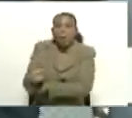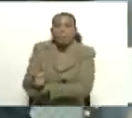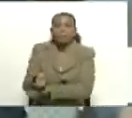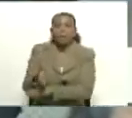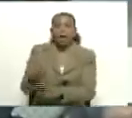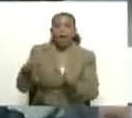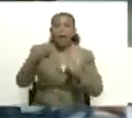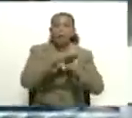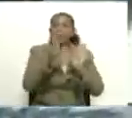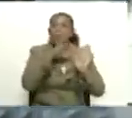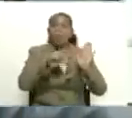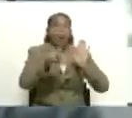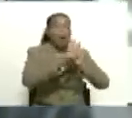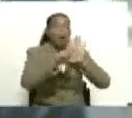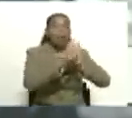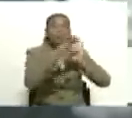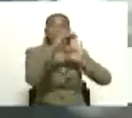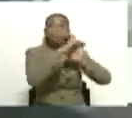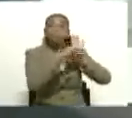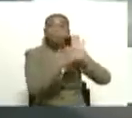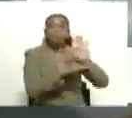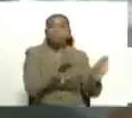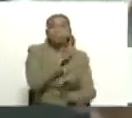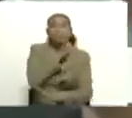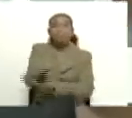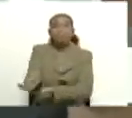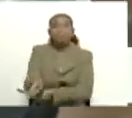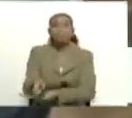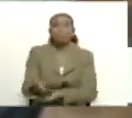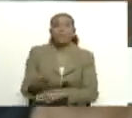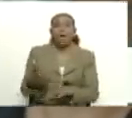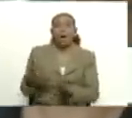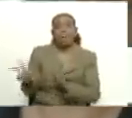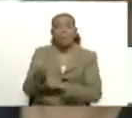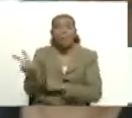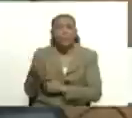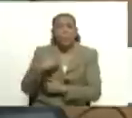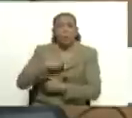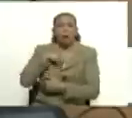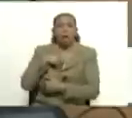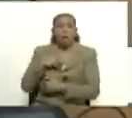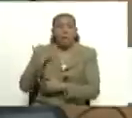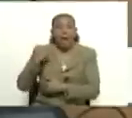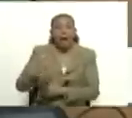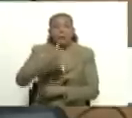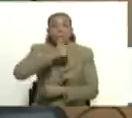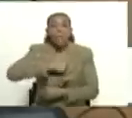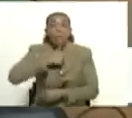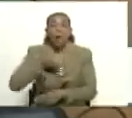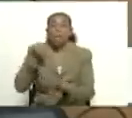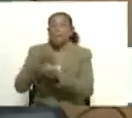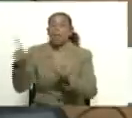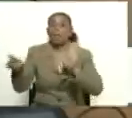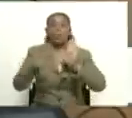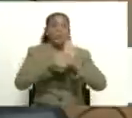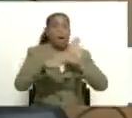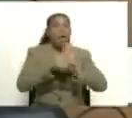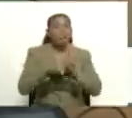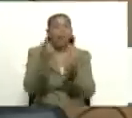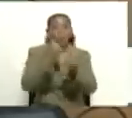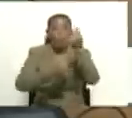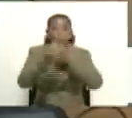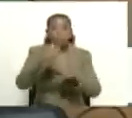de ilegales e ilegítimas medidas coercitivas unilaterales que han tenido un impacto negativo en la